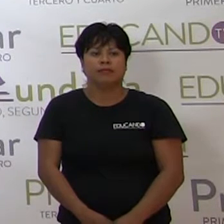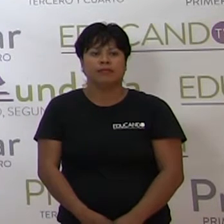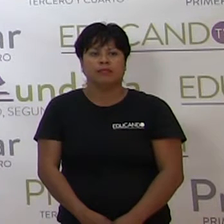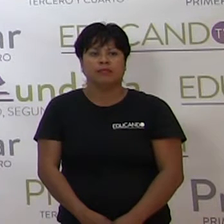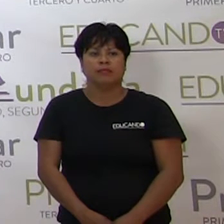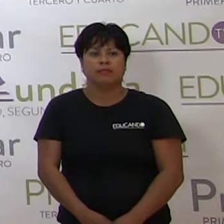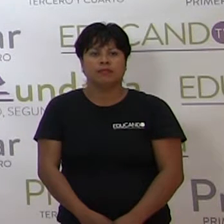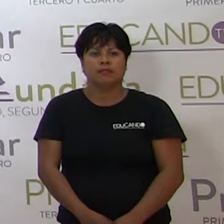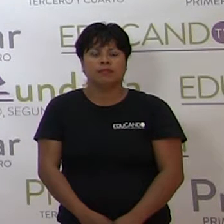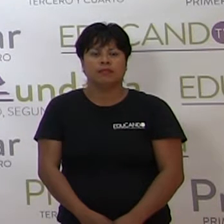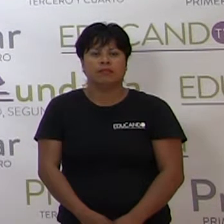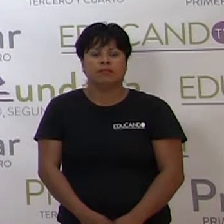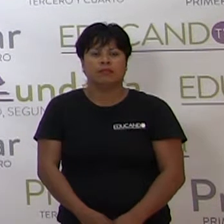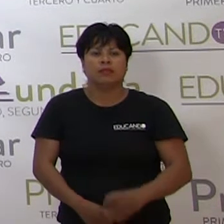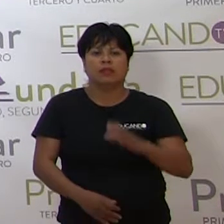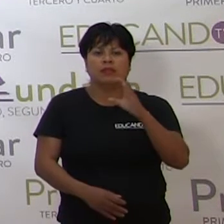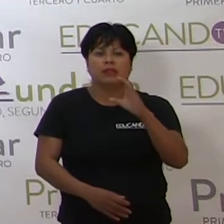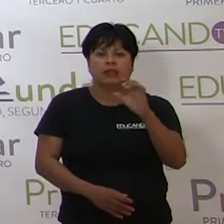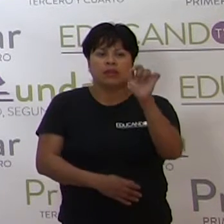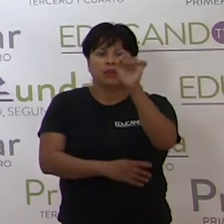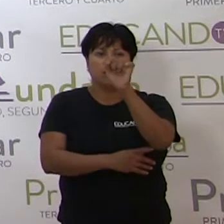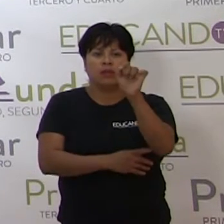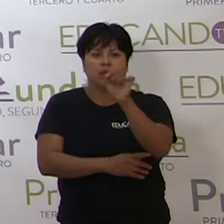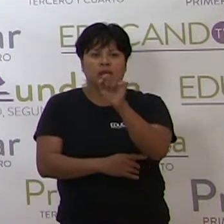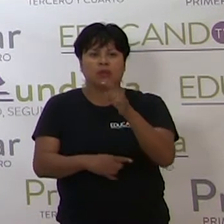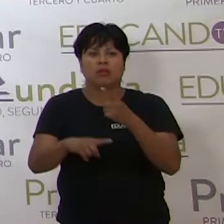Es C al cuadrado más